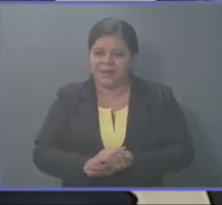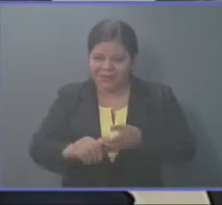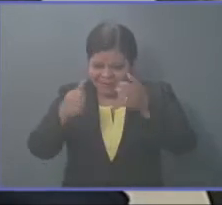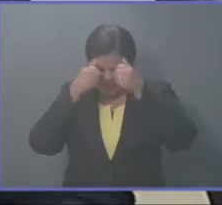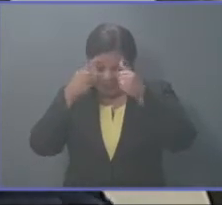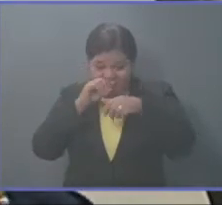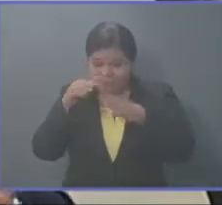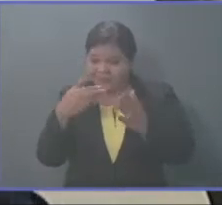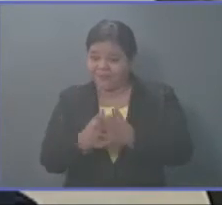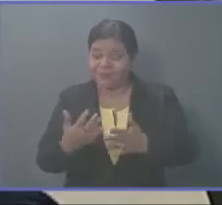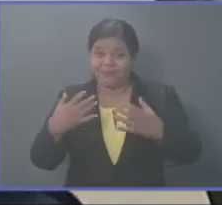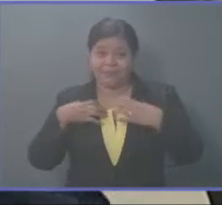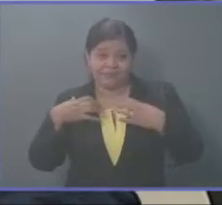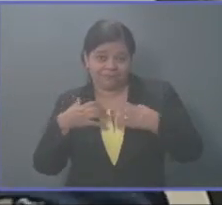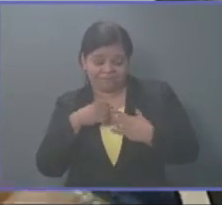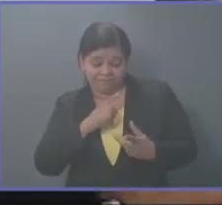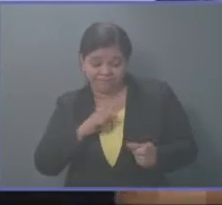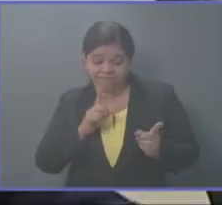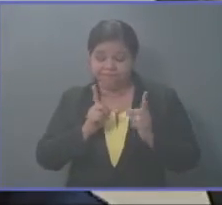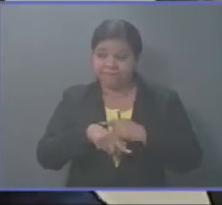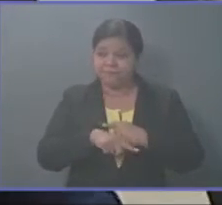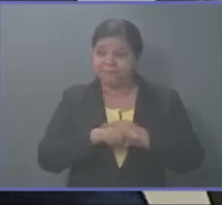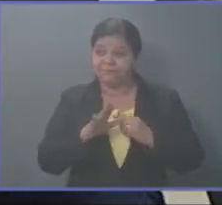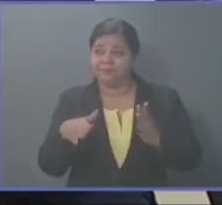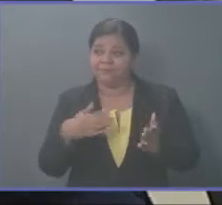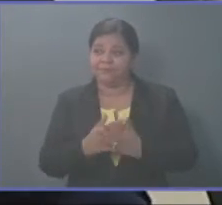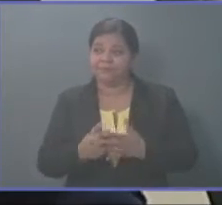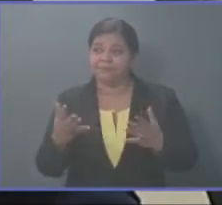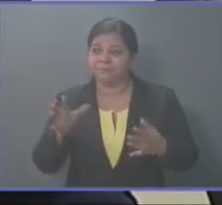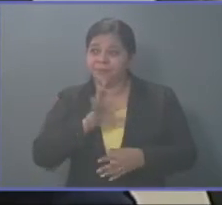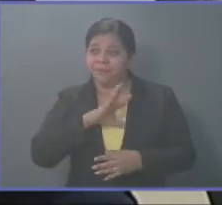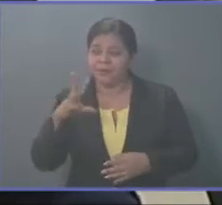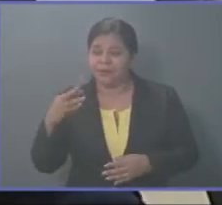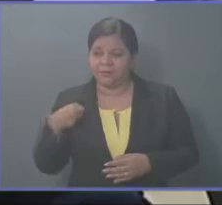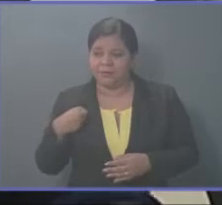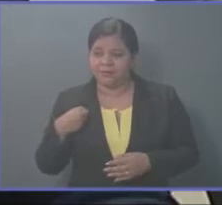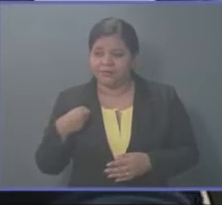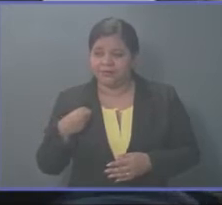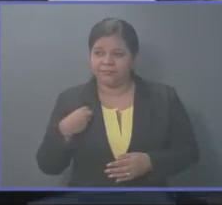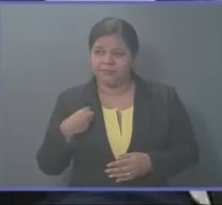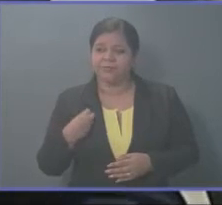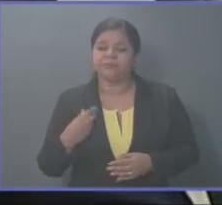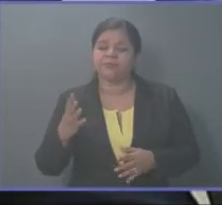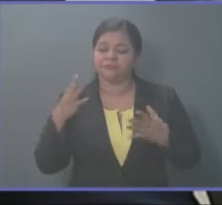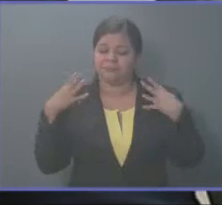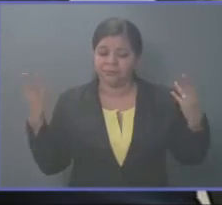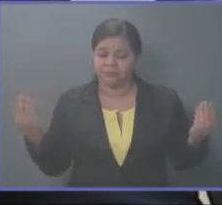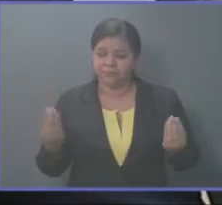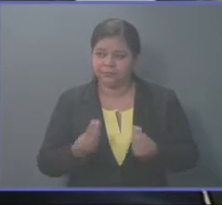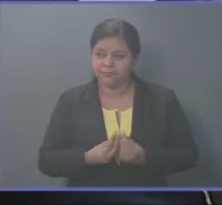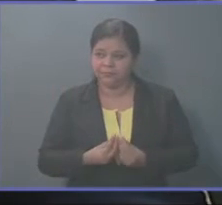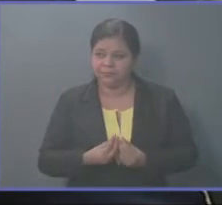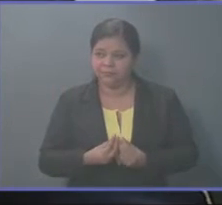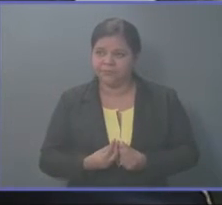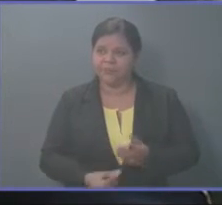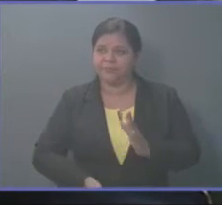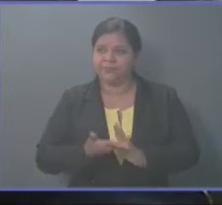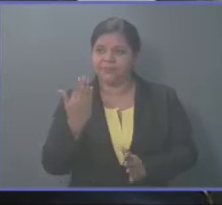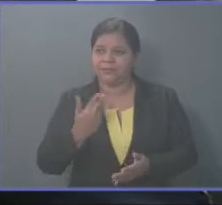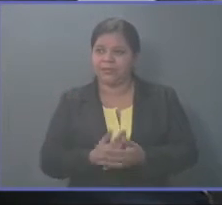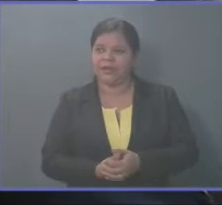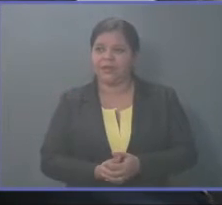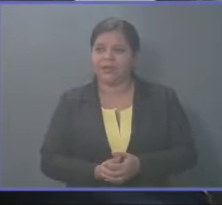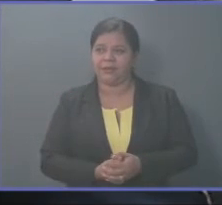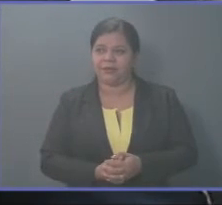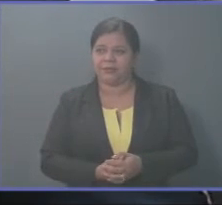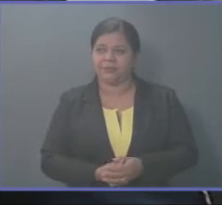transformando no solo sus vidas, sino que la de toda su familia, en una sociedad en donde muchas veces